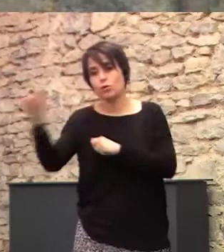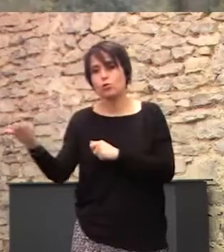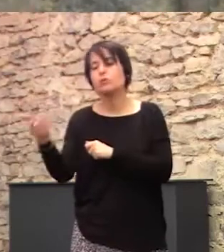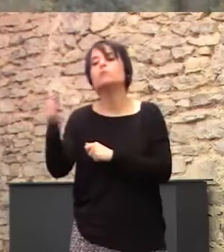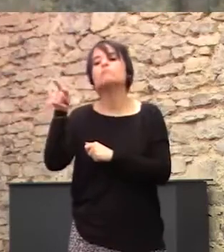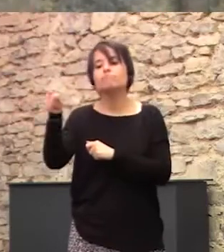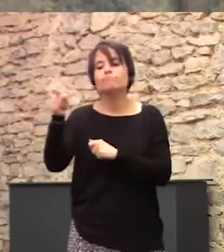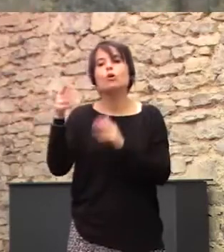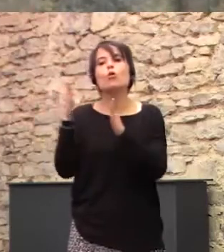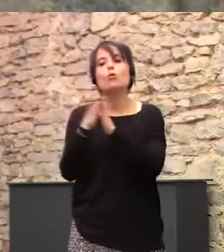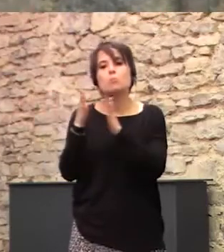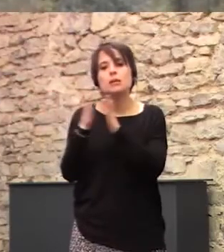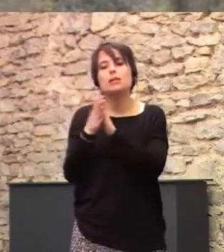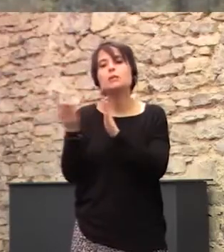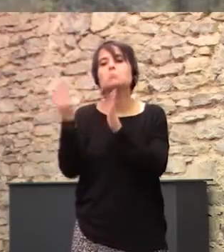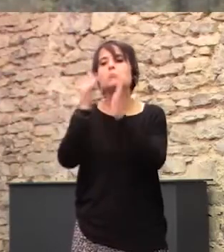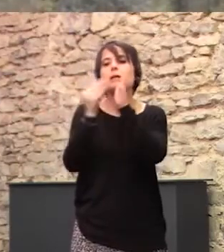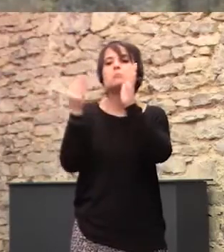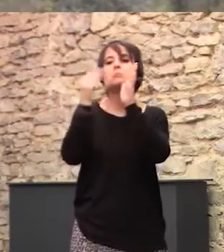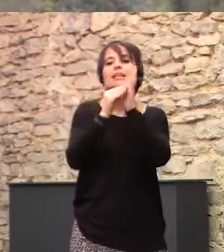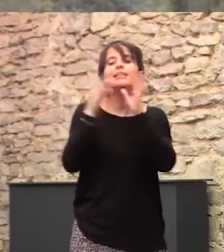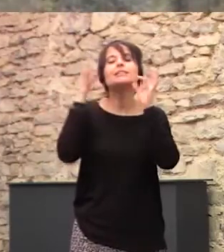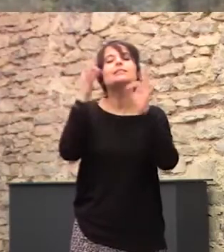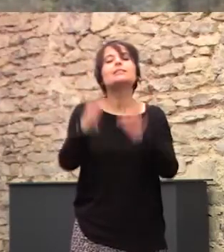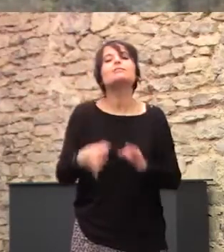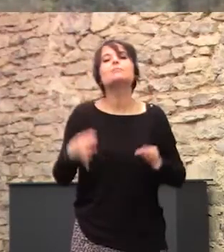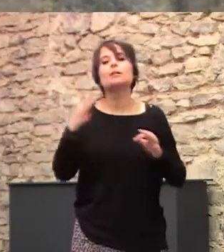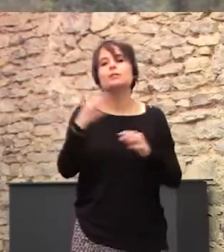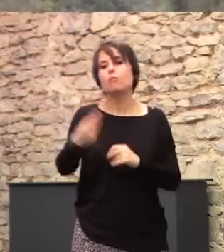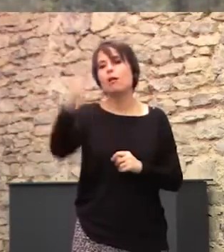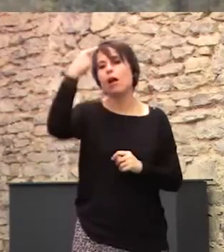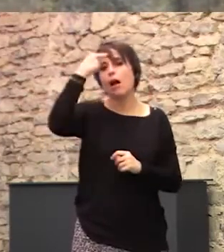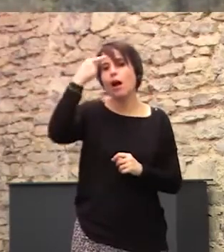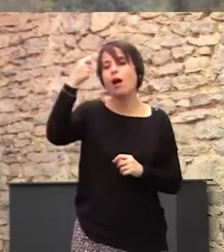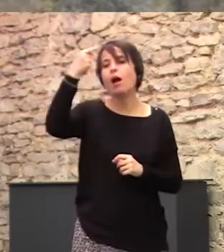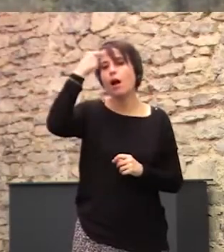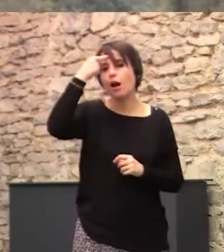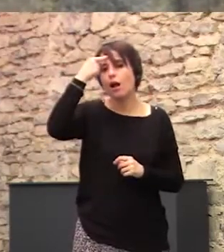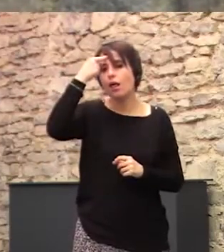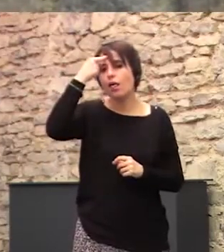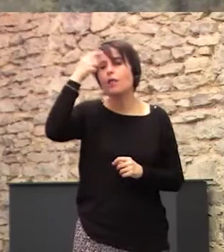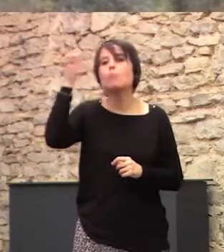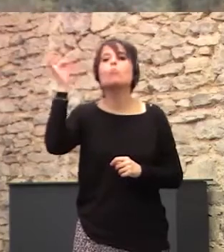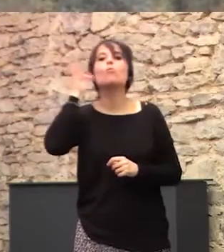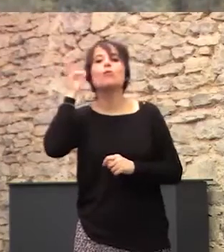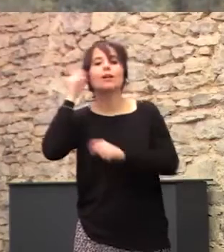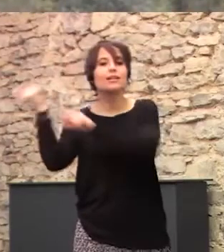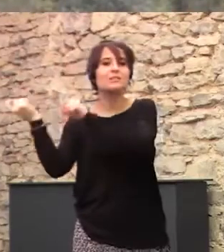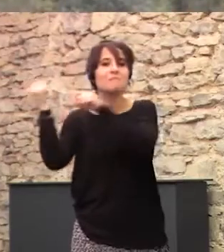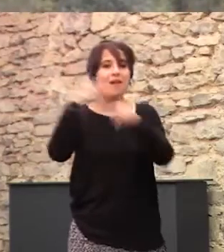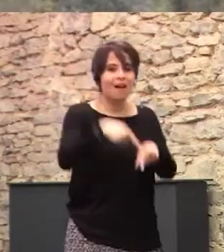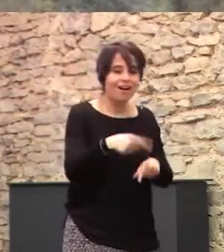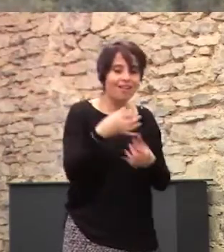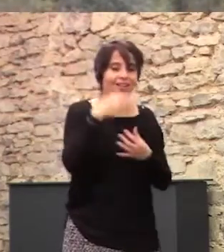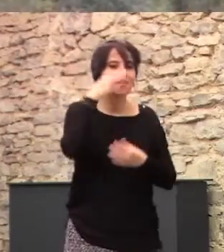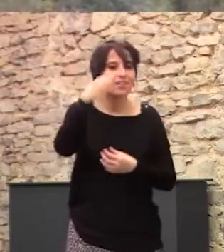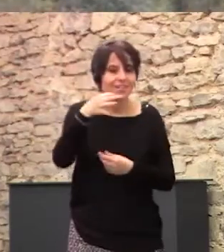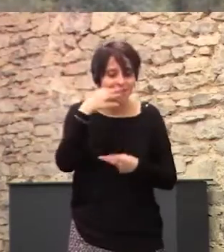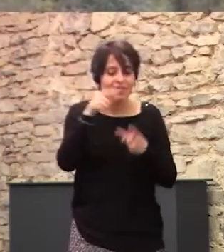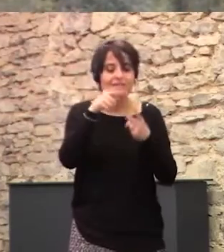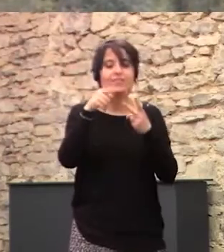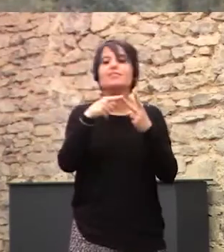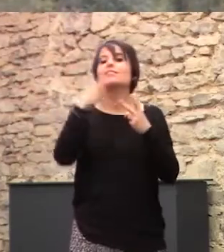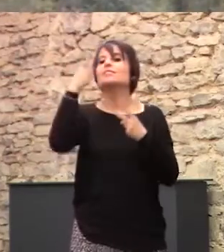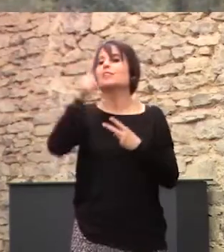ido incorporando el tener siempre en cuenta de nombrar las mujeres migradas, de mujeres de